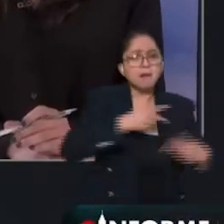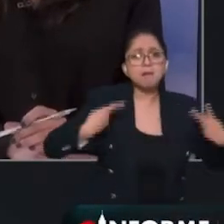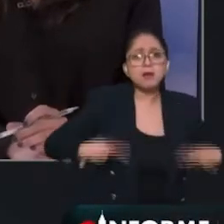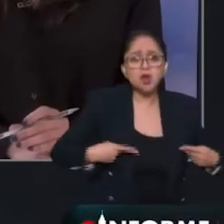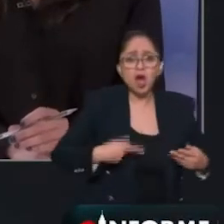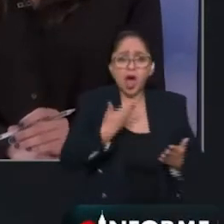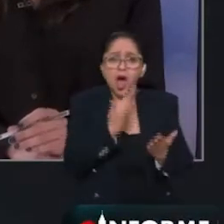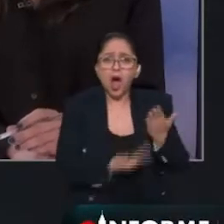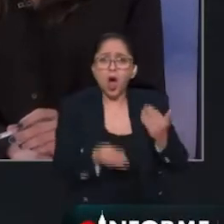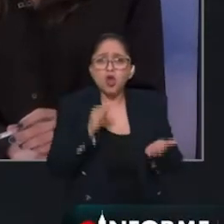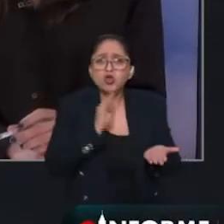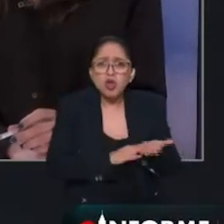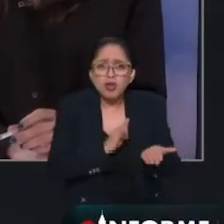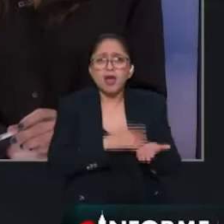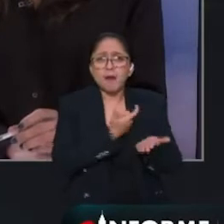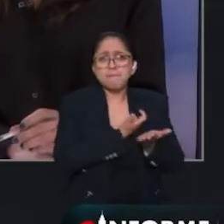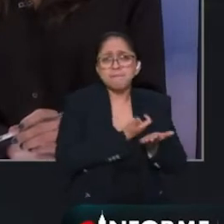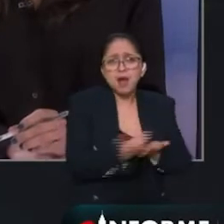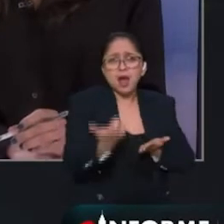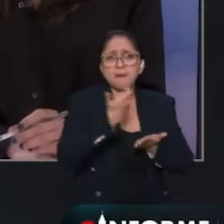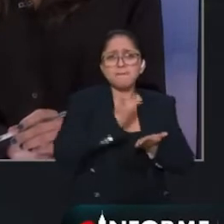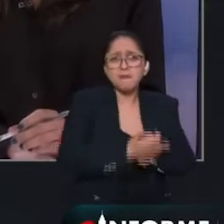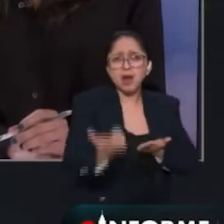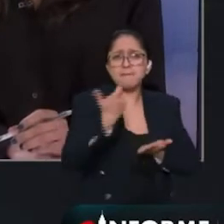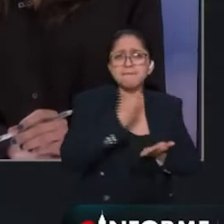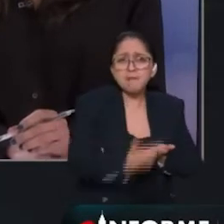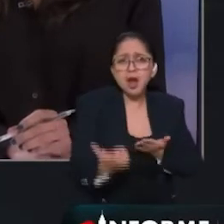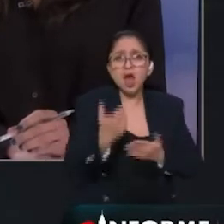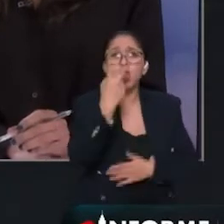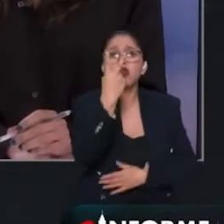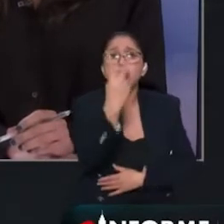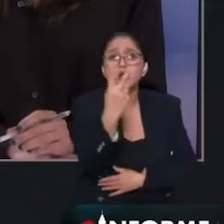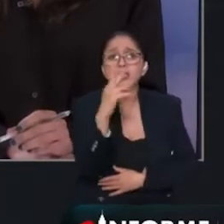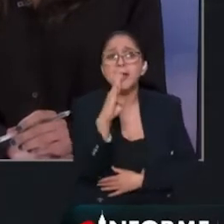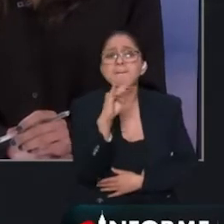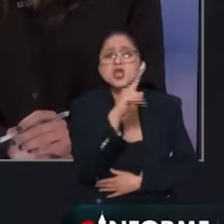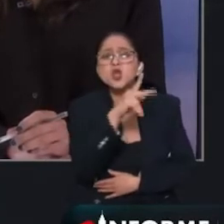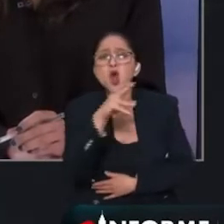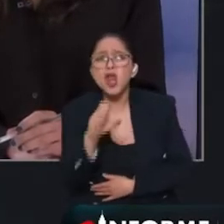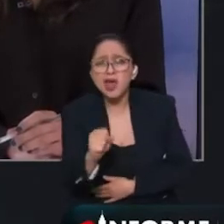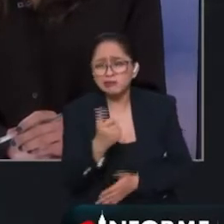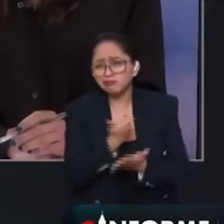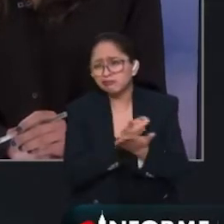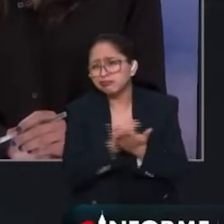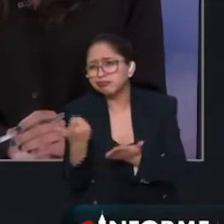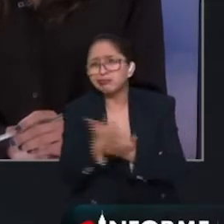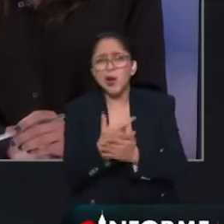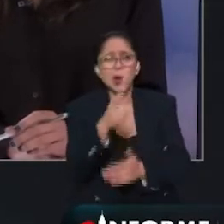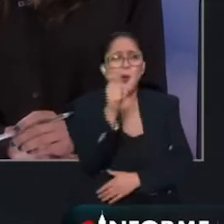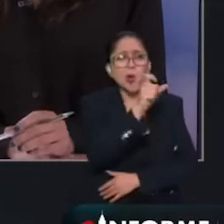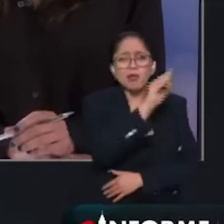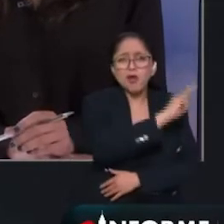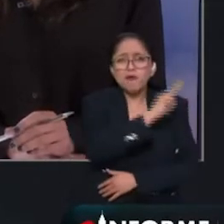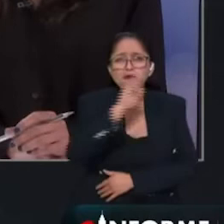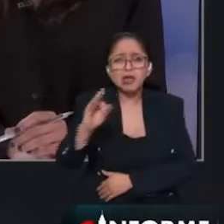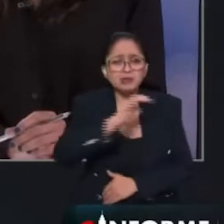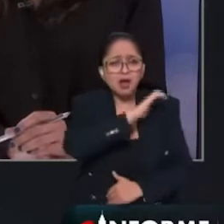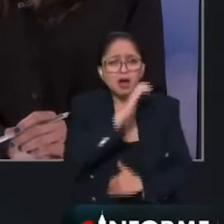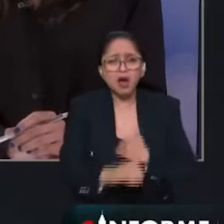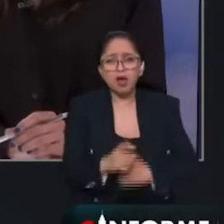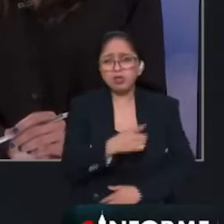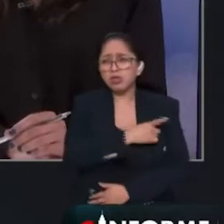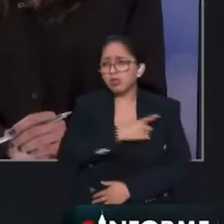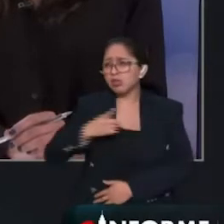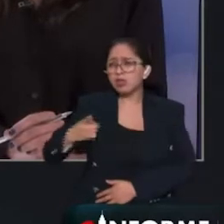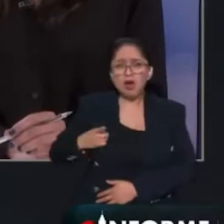que que hemos pagado por el FOBAPROA más de 2 billones de pesos y que no tenemos para cuándo acabar de pagar esa deuda, que